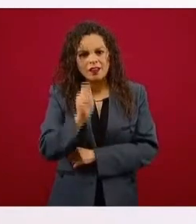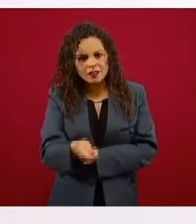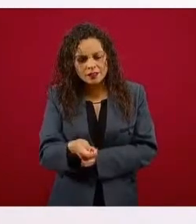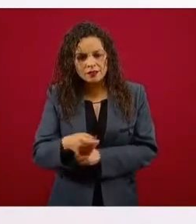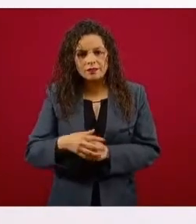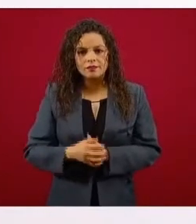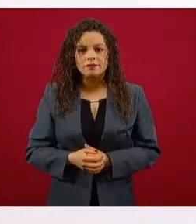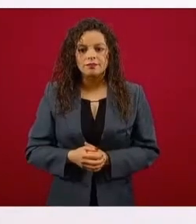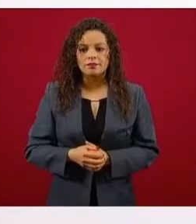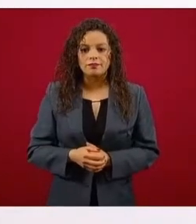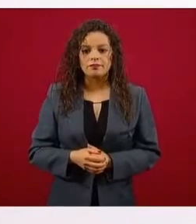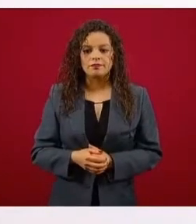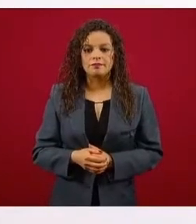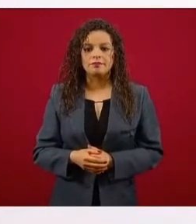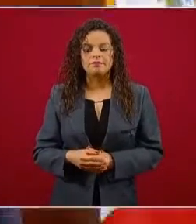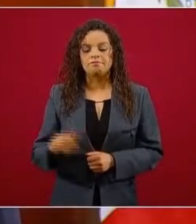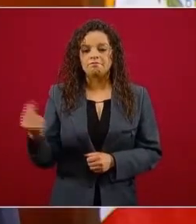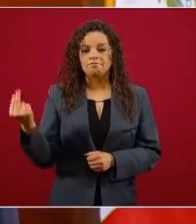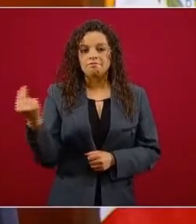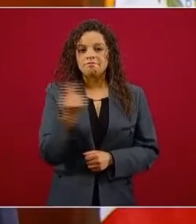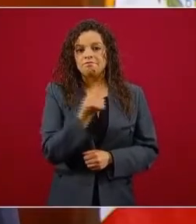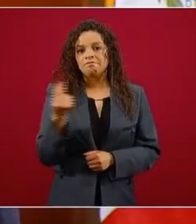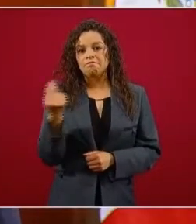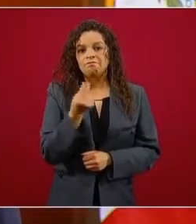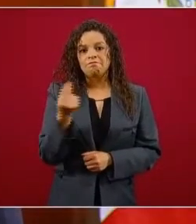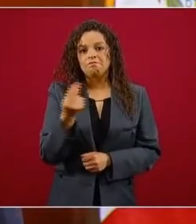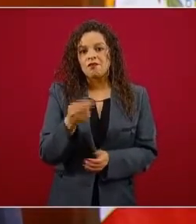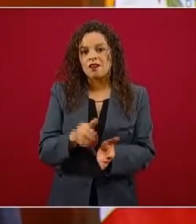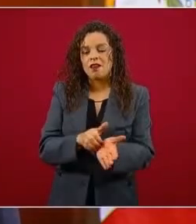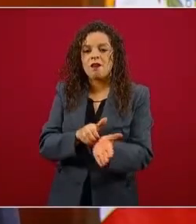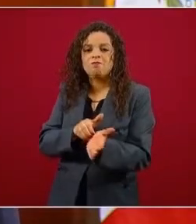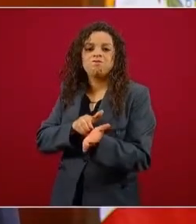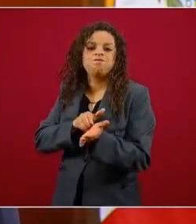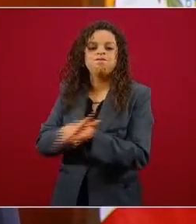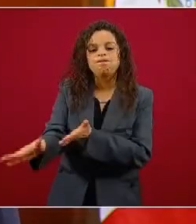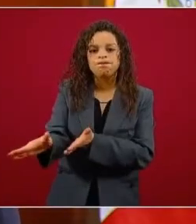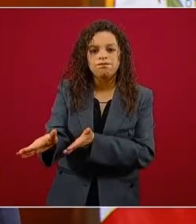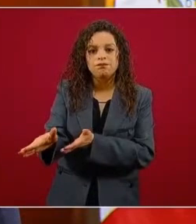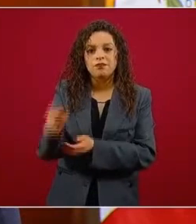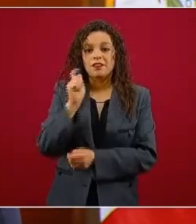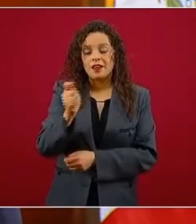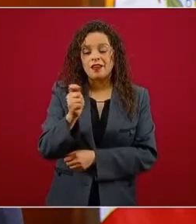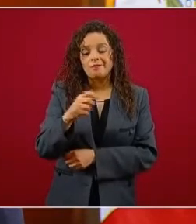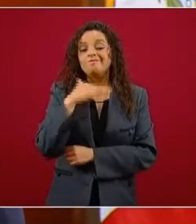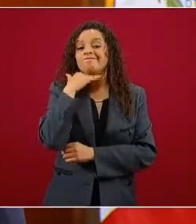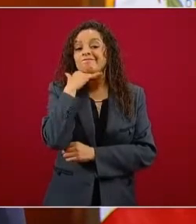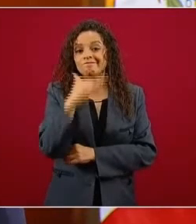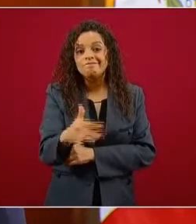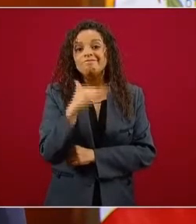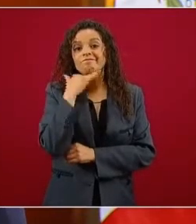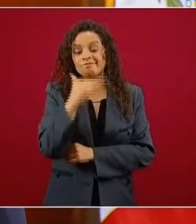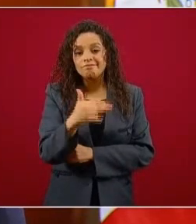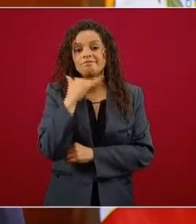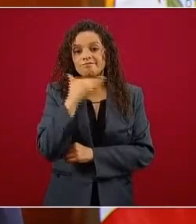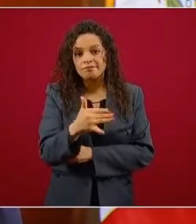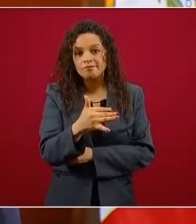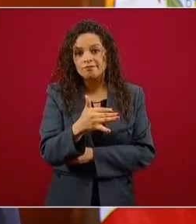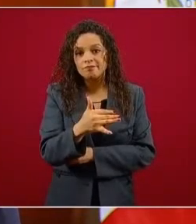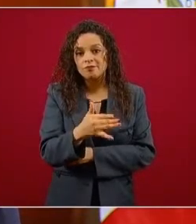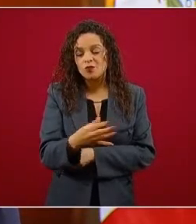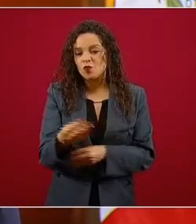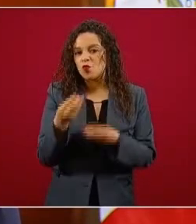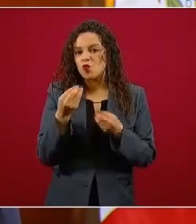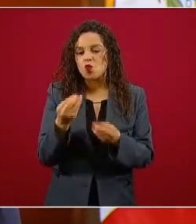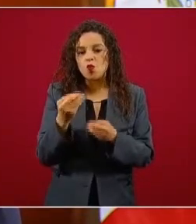lo más importante de todo es desterrar por completo la corrupción que imperaba en